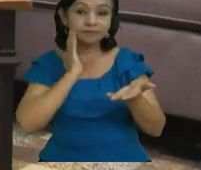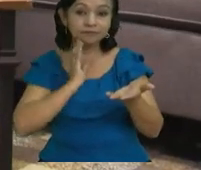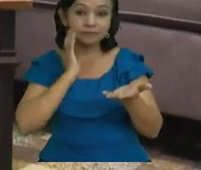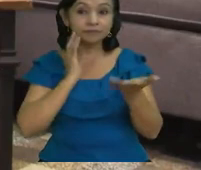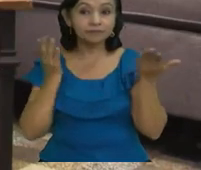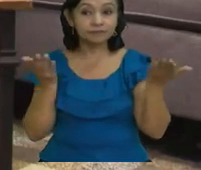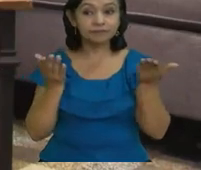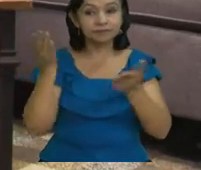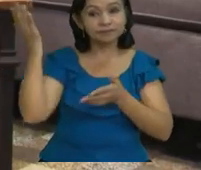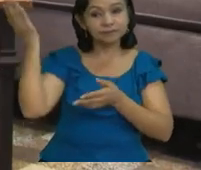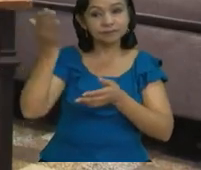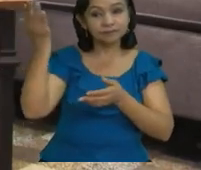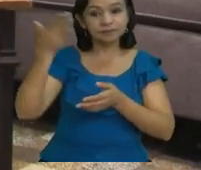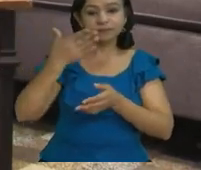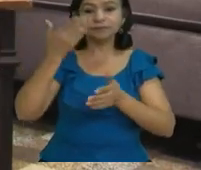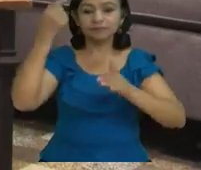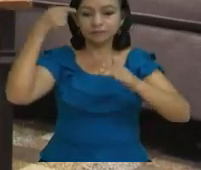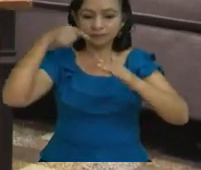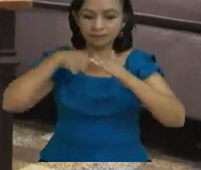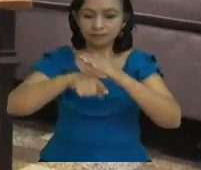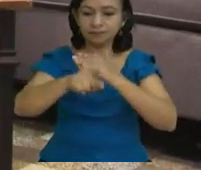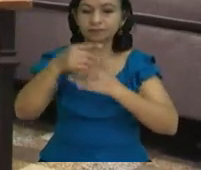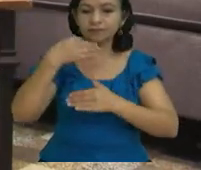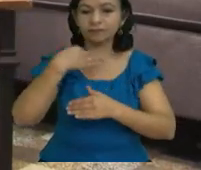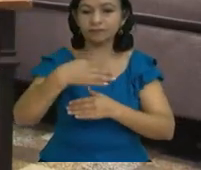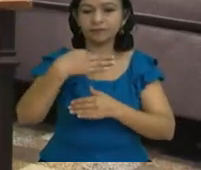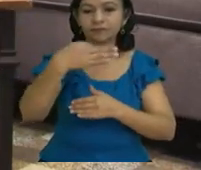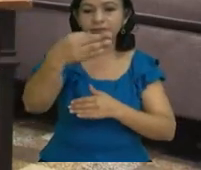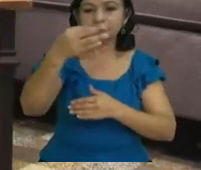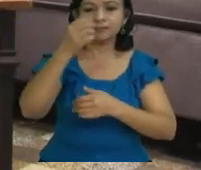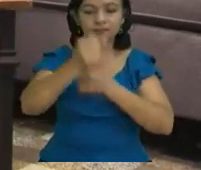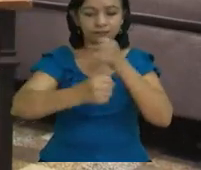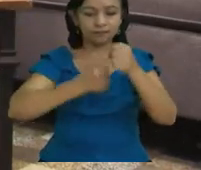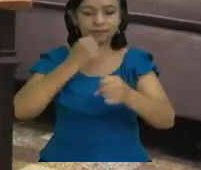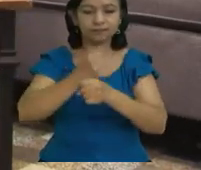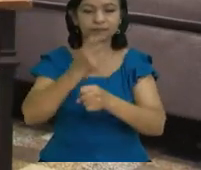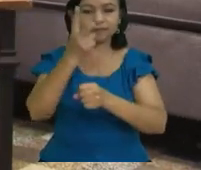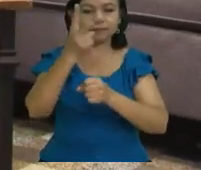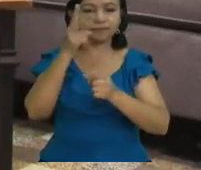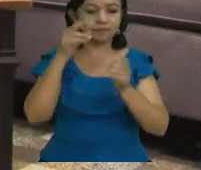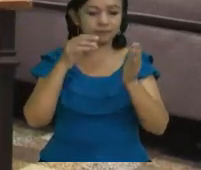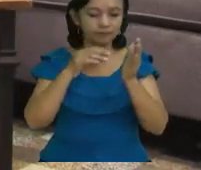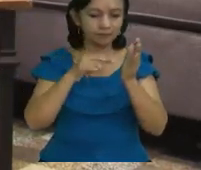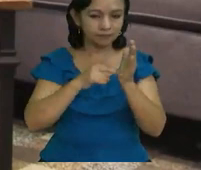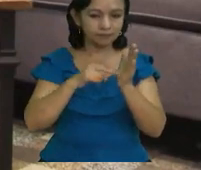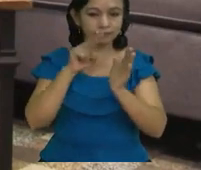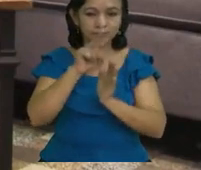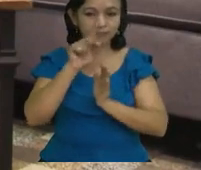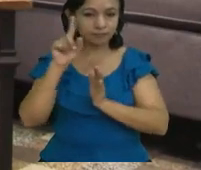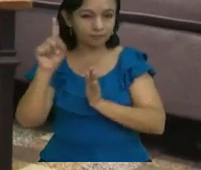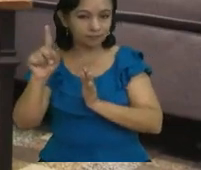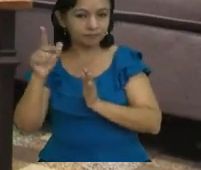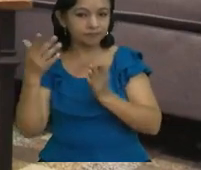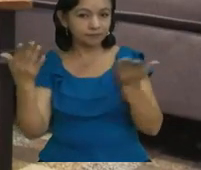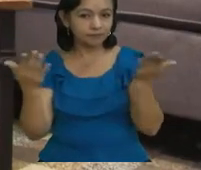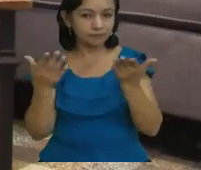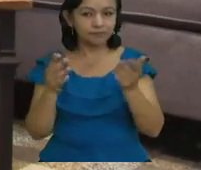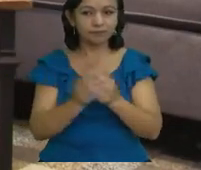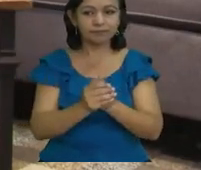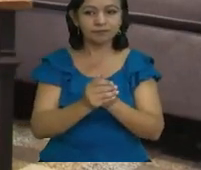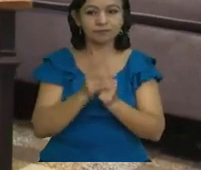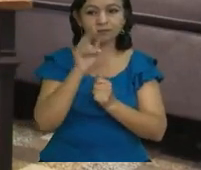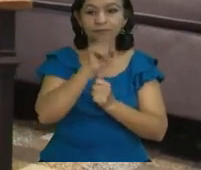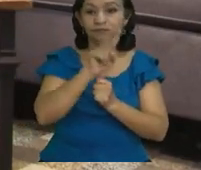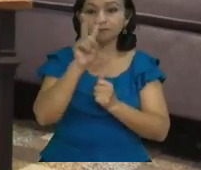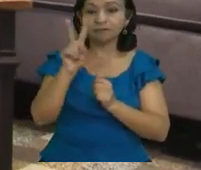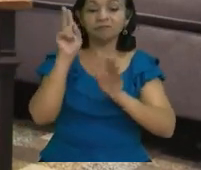también exponen las metas y las proyecciones que tienen para el próximo año. Entonces, es un evento donde convergen aproximadamente